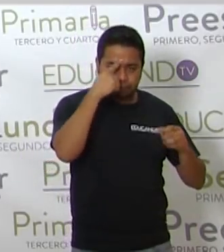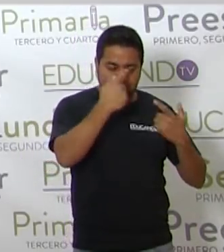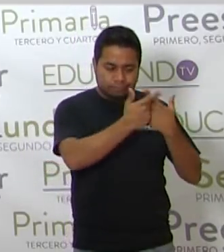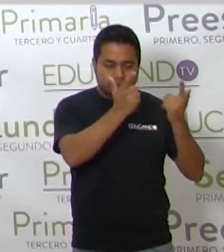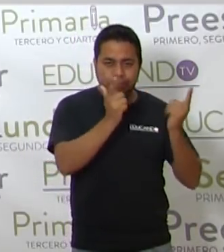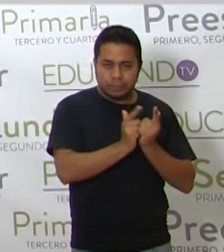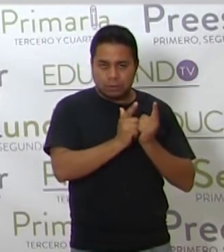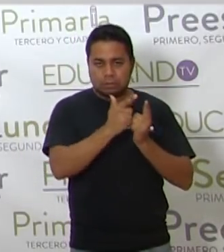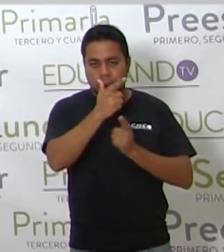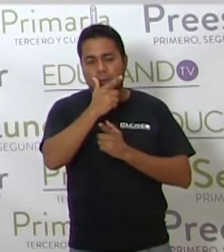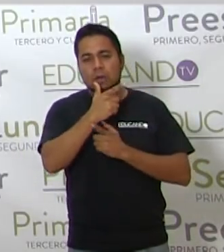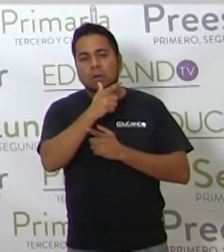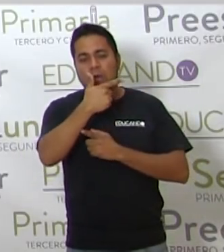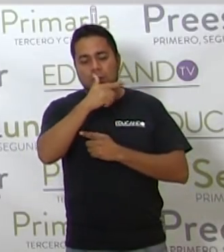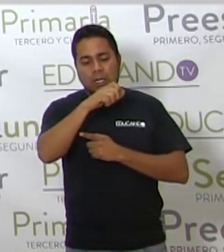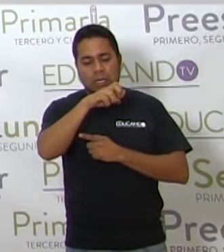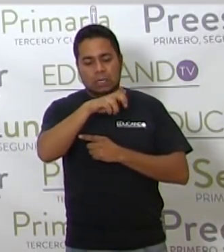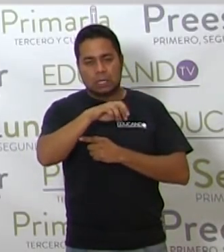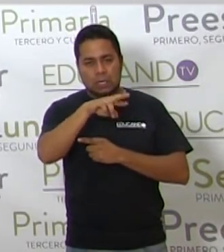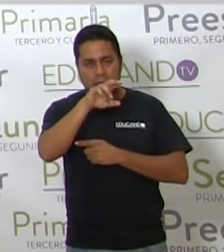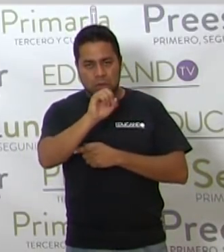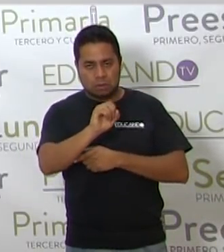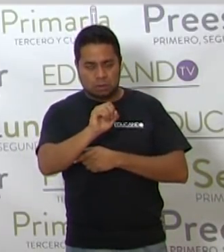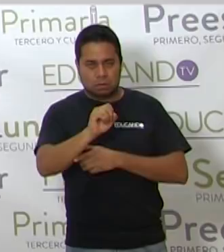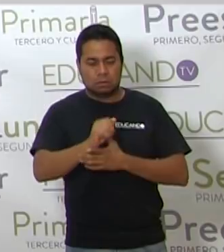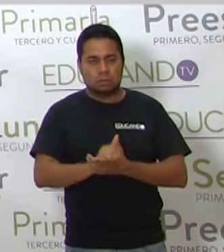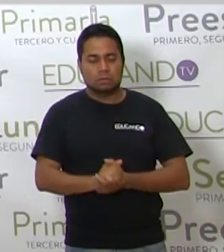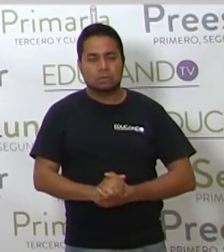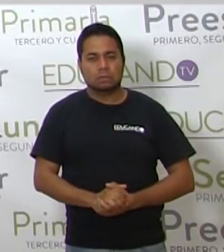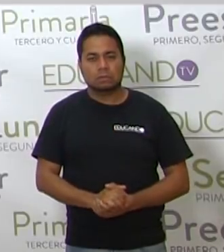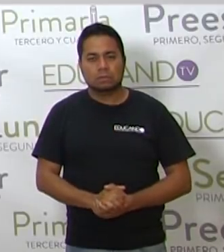Y hablamos del género